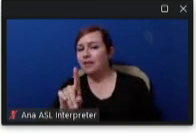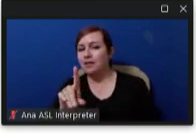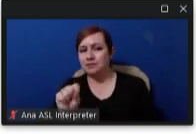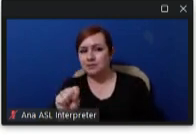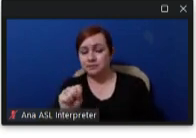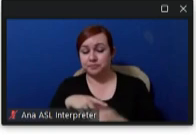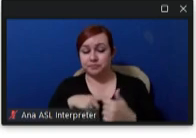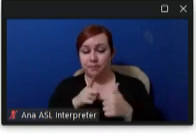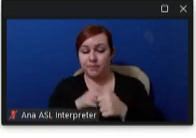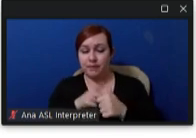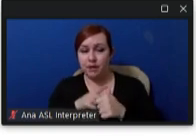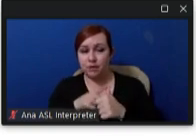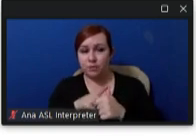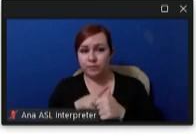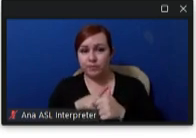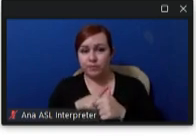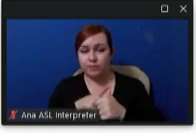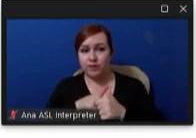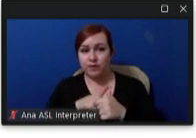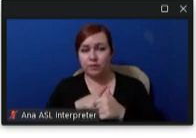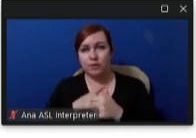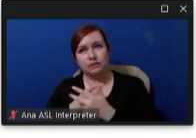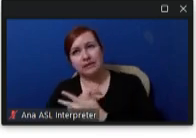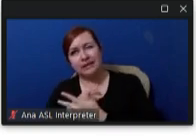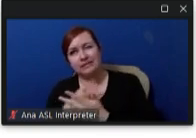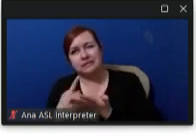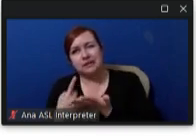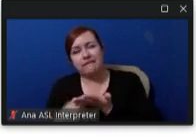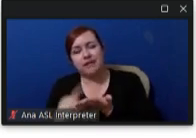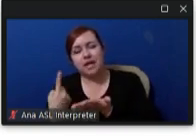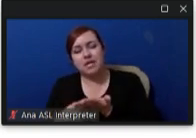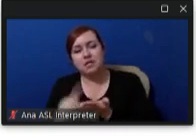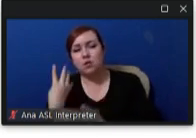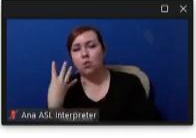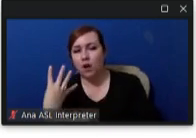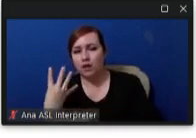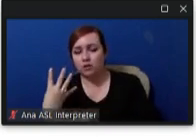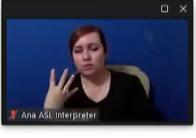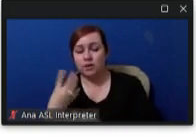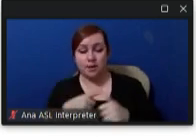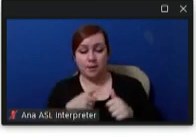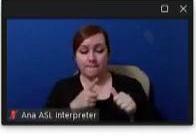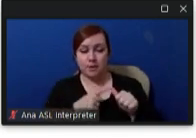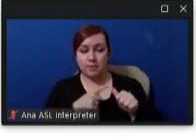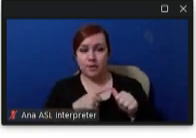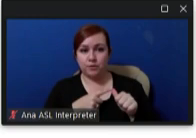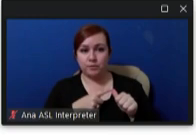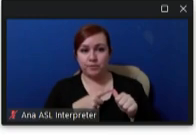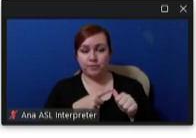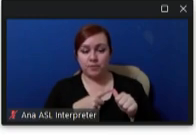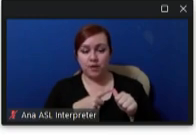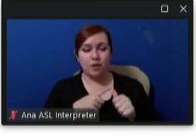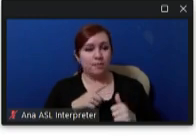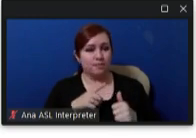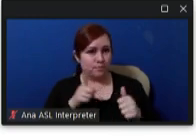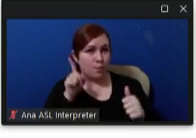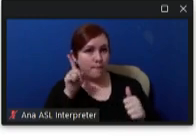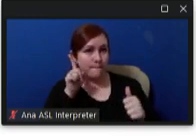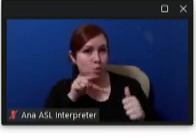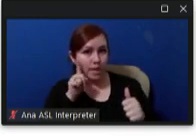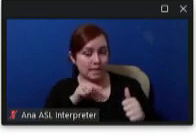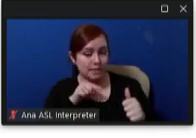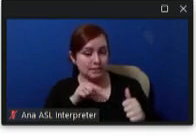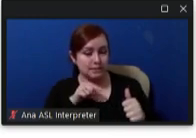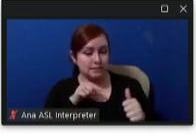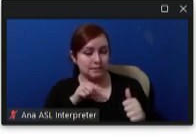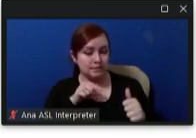lugar, tres y a veces cuatro. En primer lugar, se trata de mujeres que en una